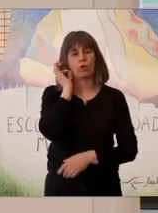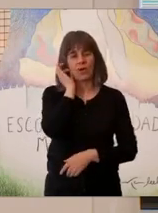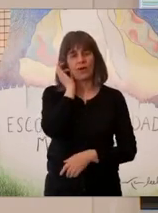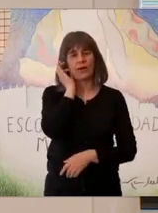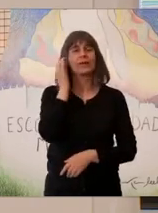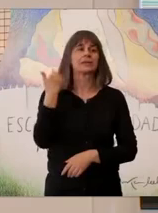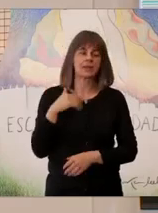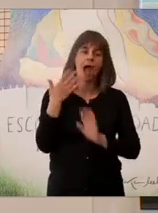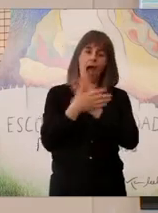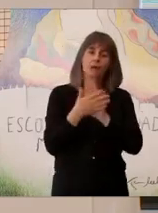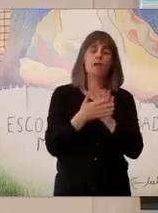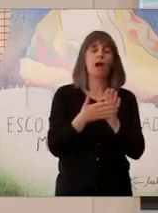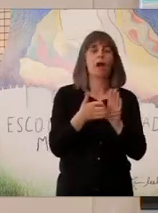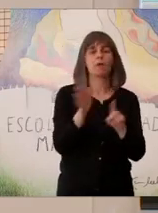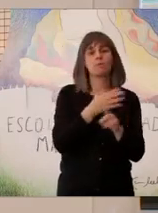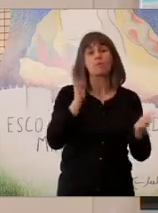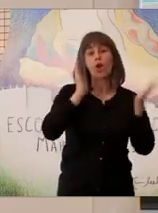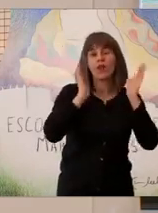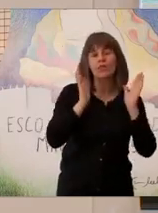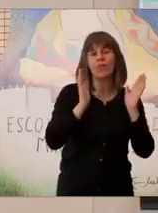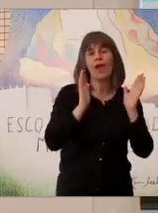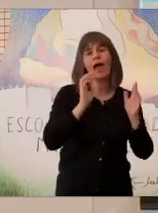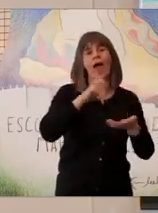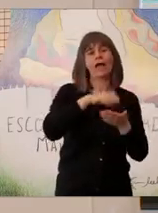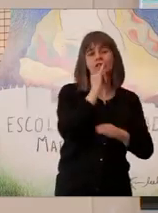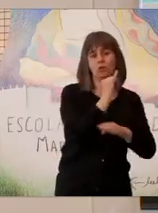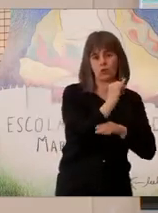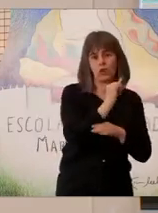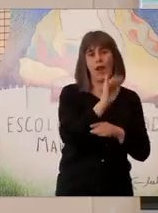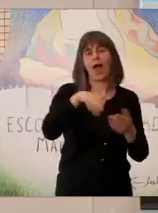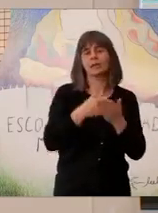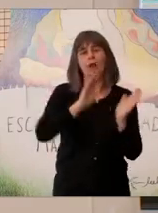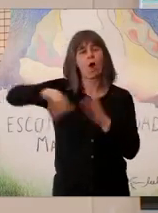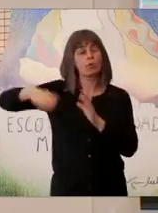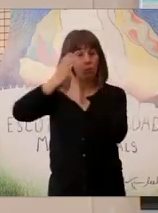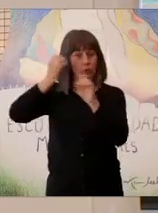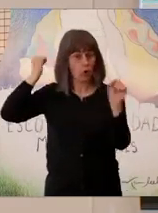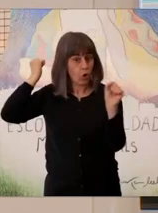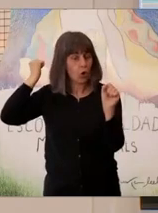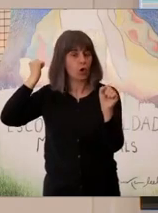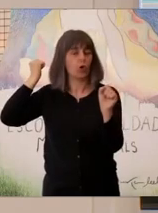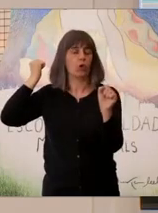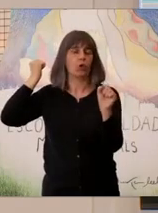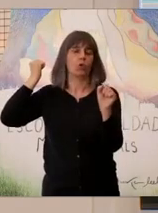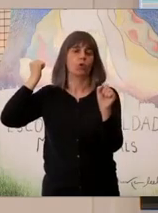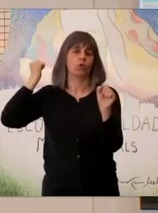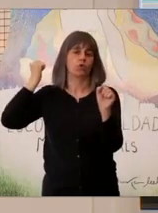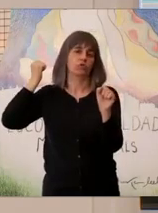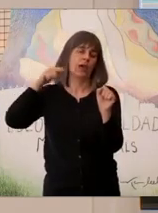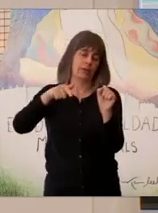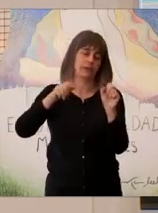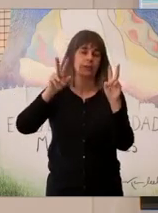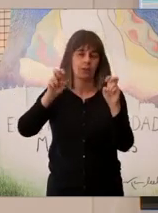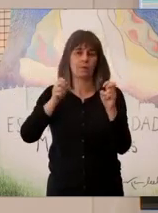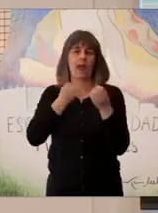violencia institucional, de revictimización, de victimización secundaria. En el último protocolo, como yo hacía el primero, que nos ha dado el Consejo para la toma de declaración de las